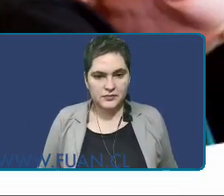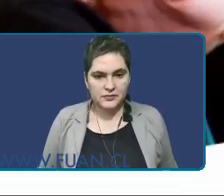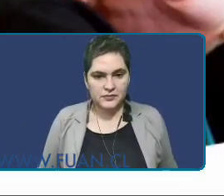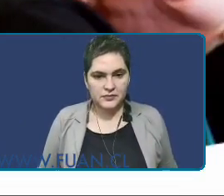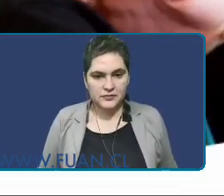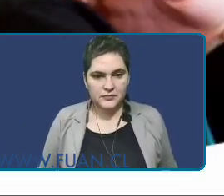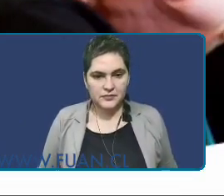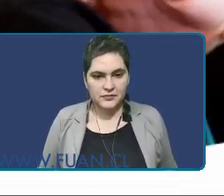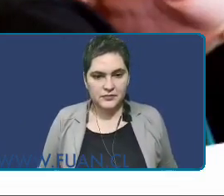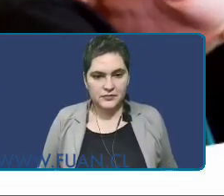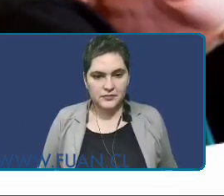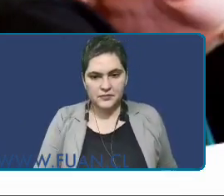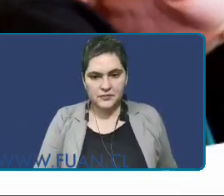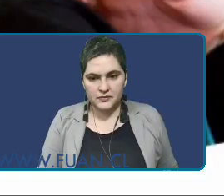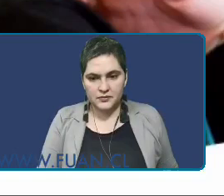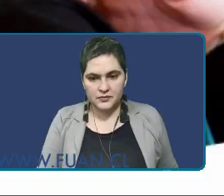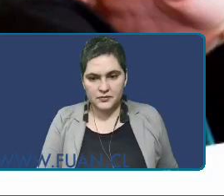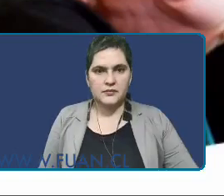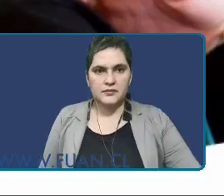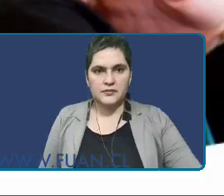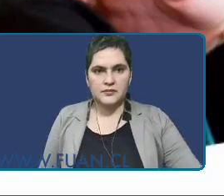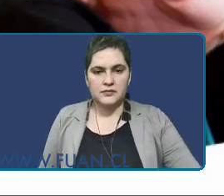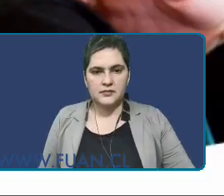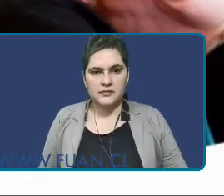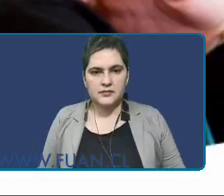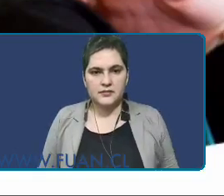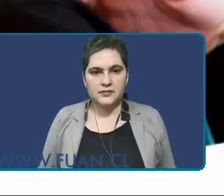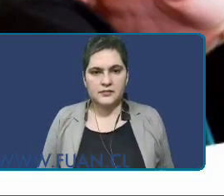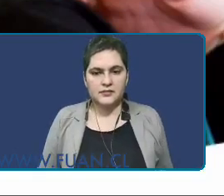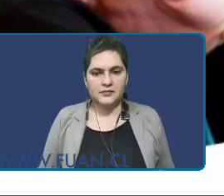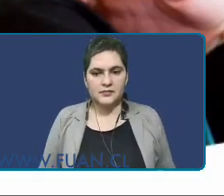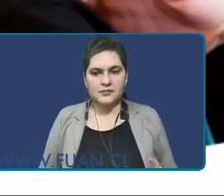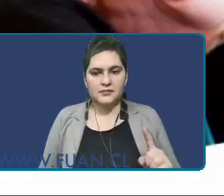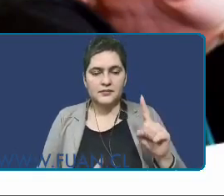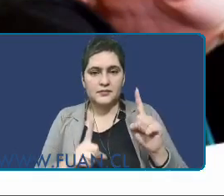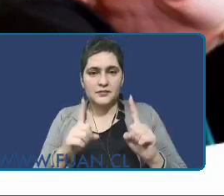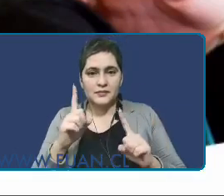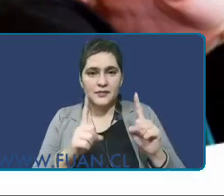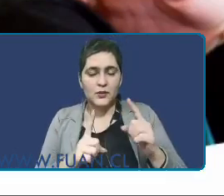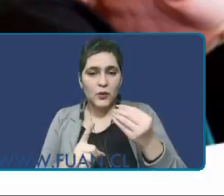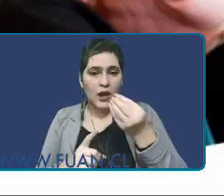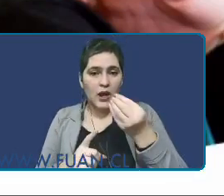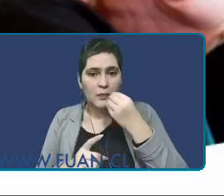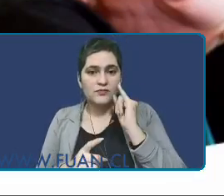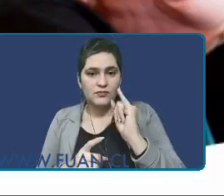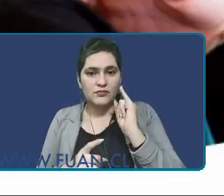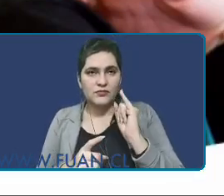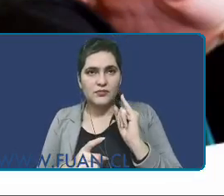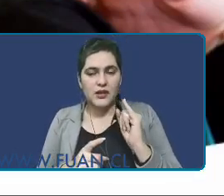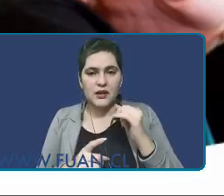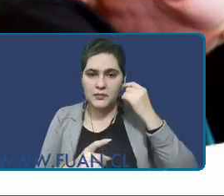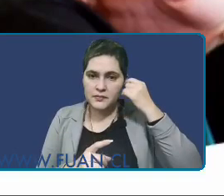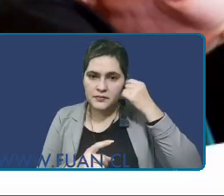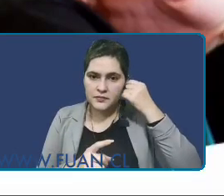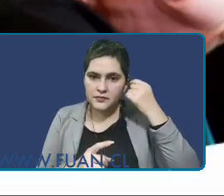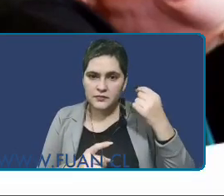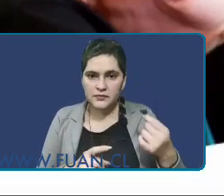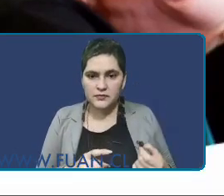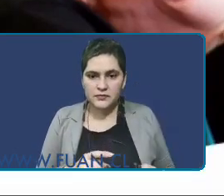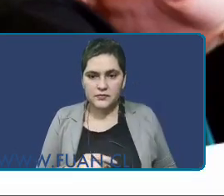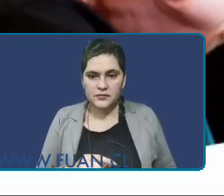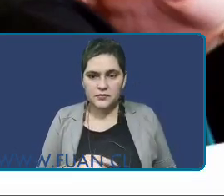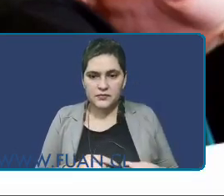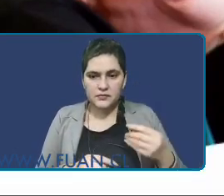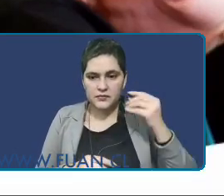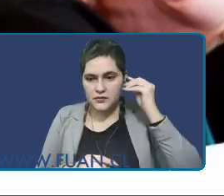provoca riesgo esto de eliminar algunos alimentos, y eso es como lo que uno más quiere que los padres sepan y la